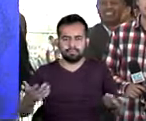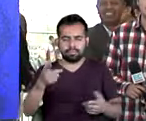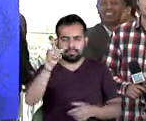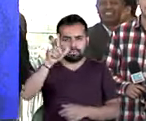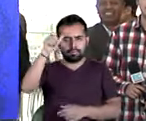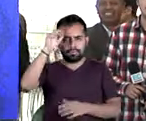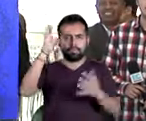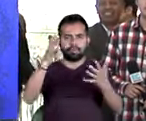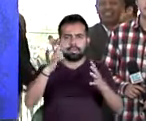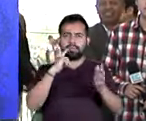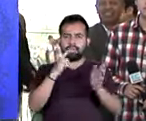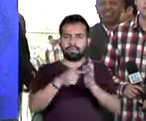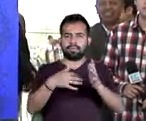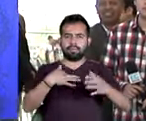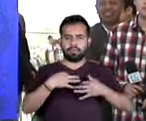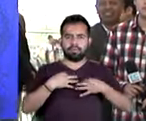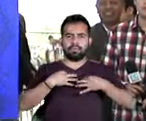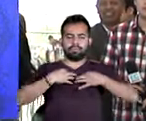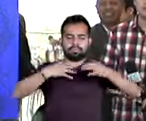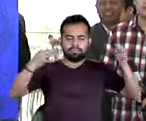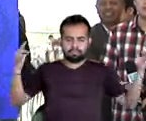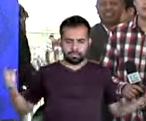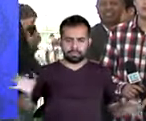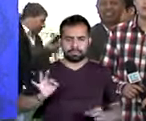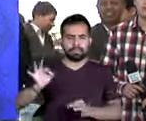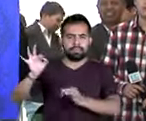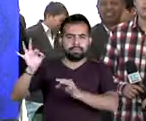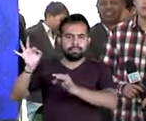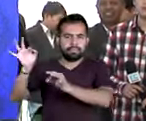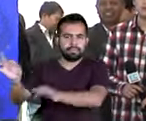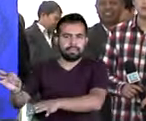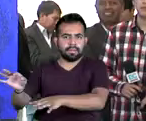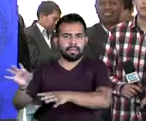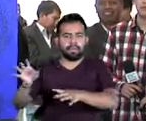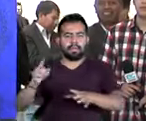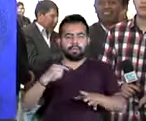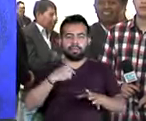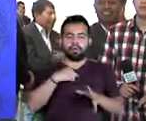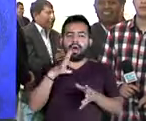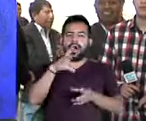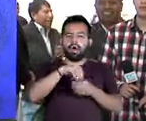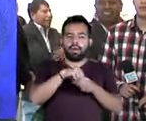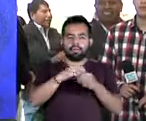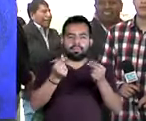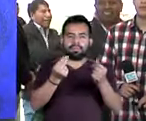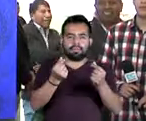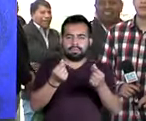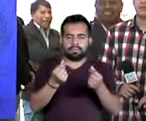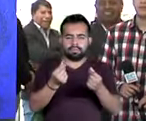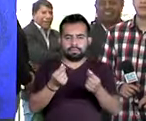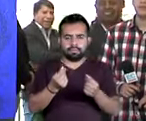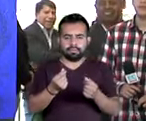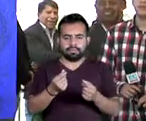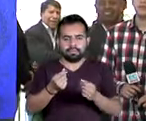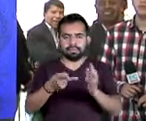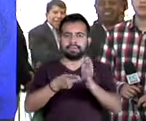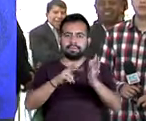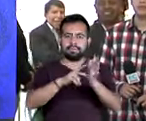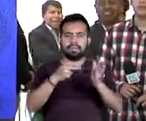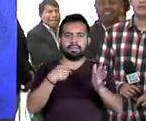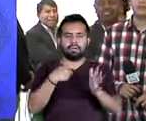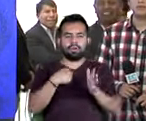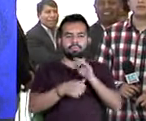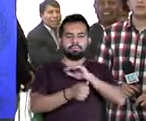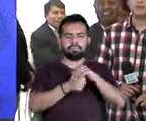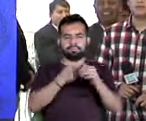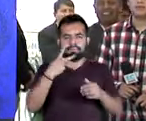mi vestuario, no me estoy ahorrando plata, le estoy mintiendo a la ciudadanía. ¿Por qué le digo esto? Porque sacaron el sistema integrado de recaudo para decir